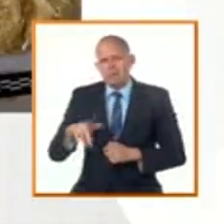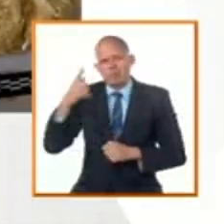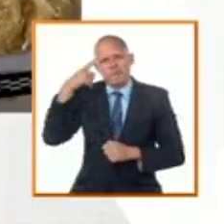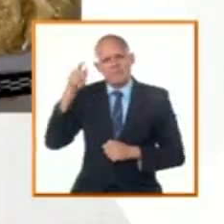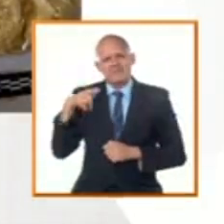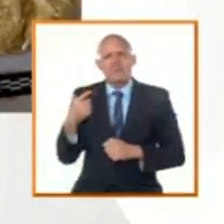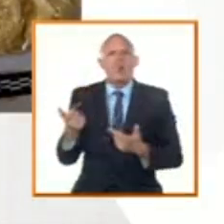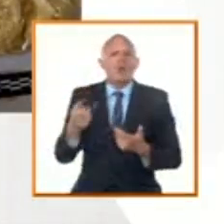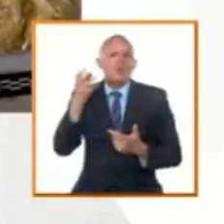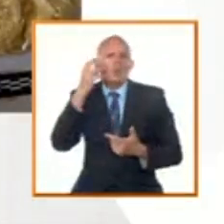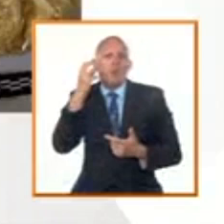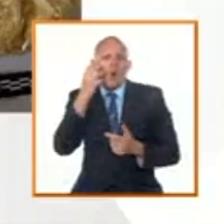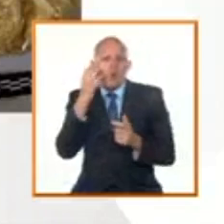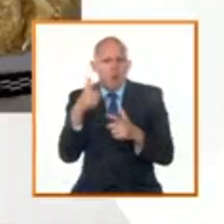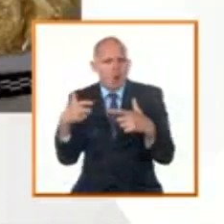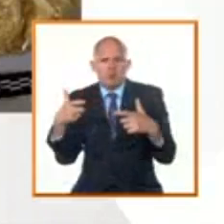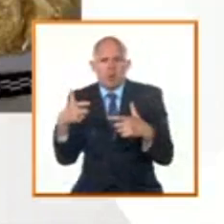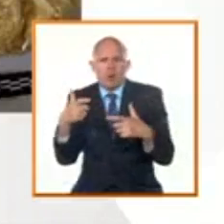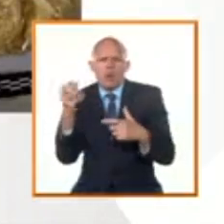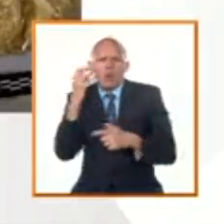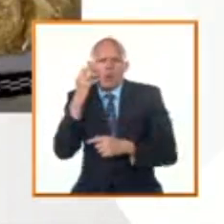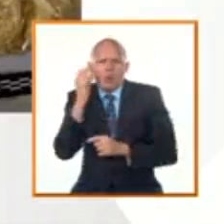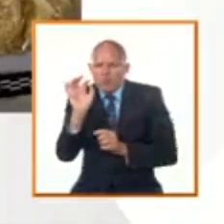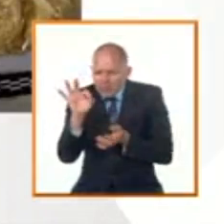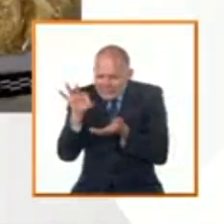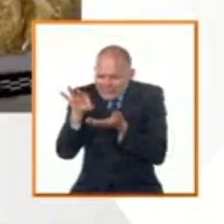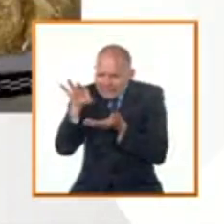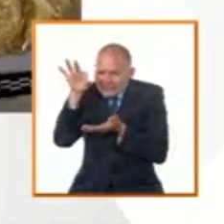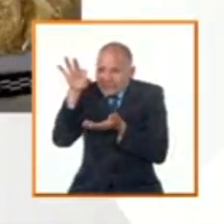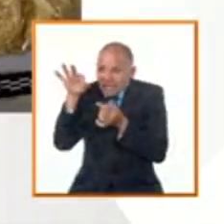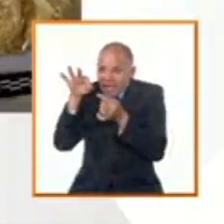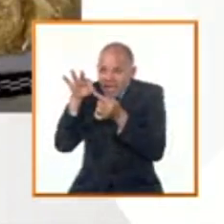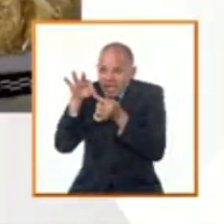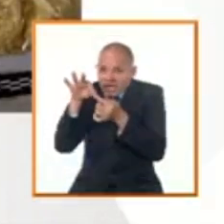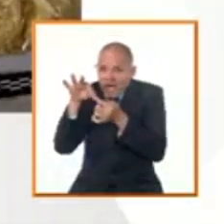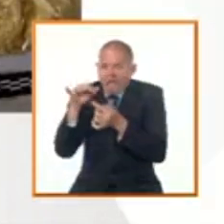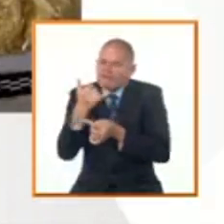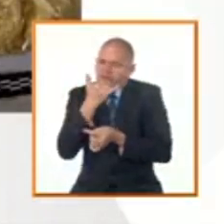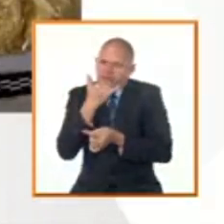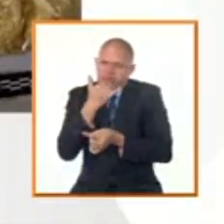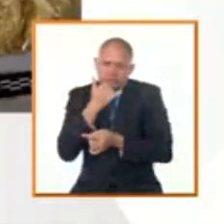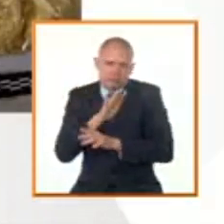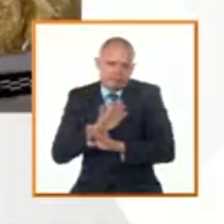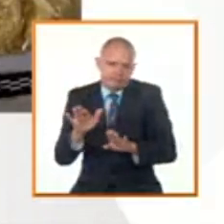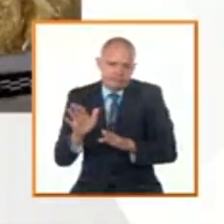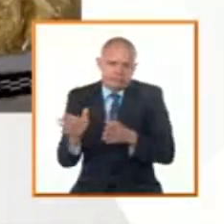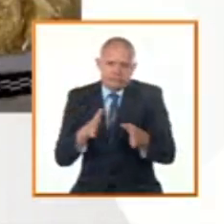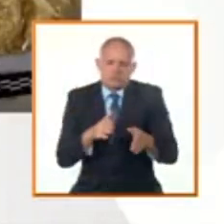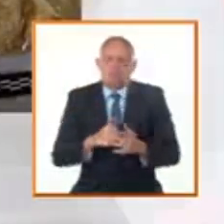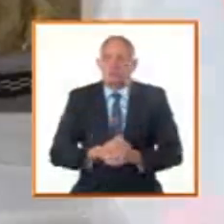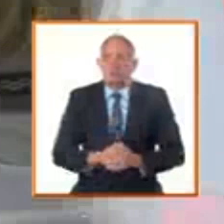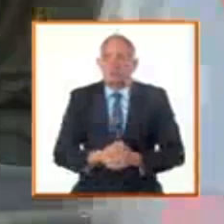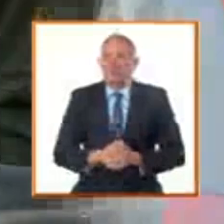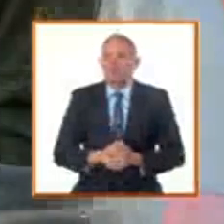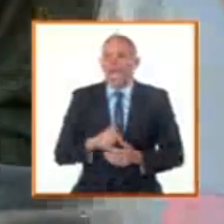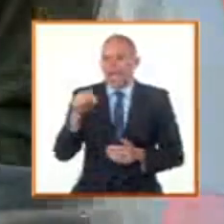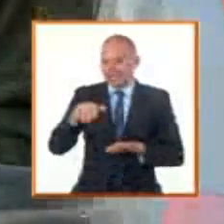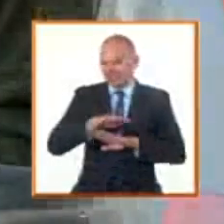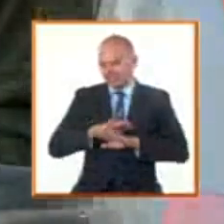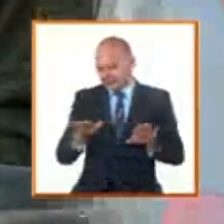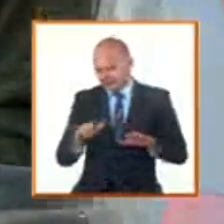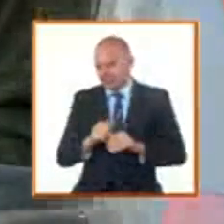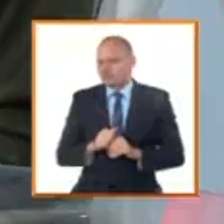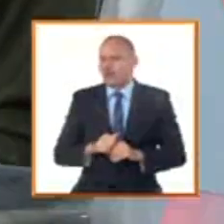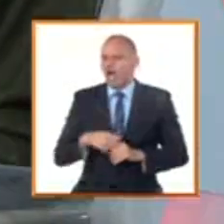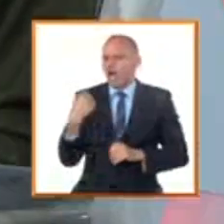del esfuerzo que realizan investigadores y peritos del Laboratorio Central de Criminalística, se ha logrado identificar y determinar 40